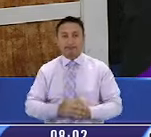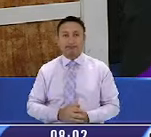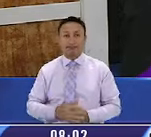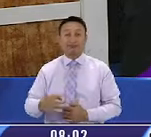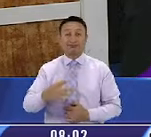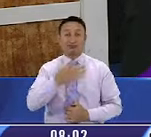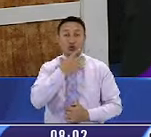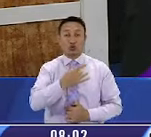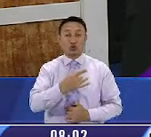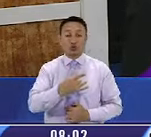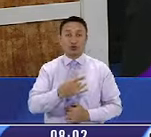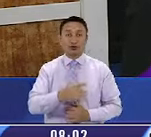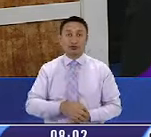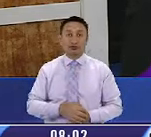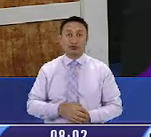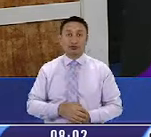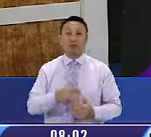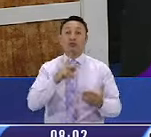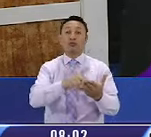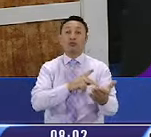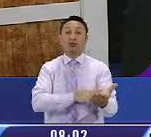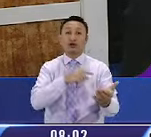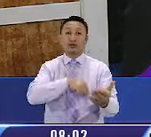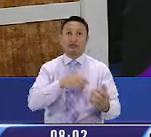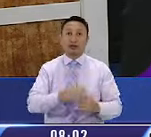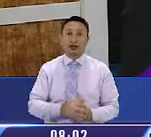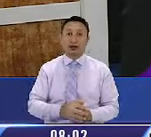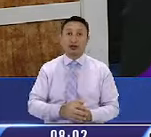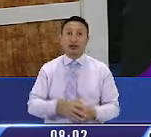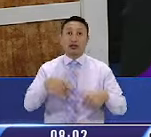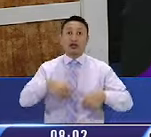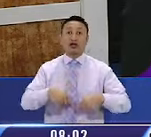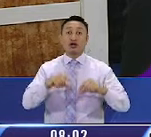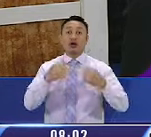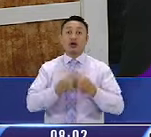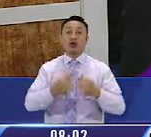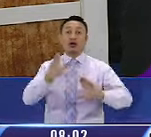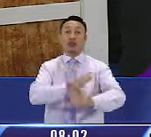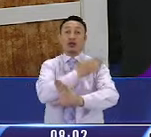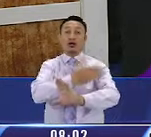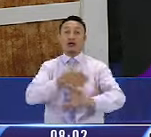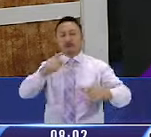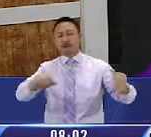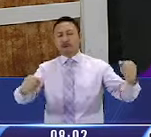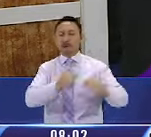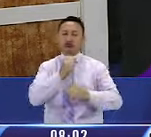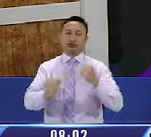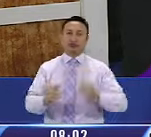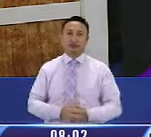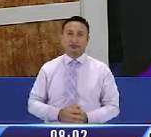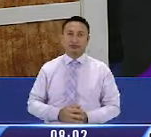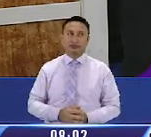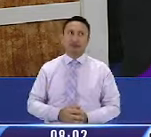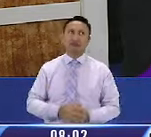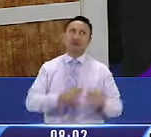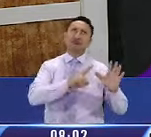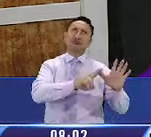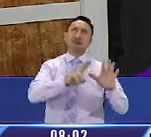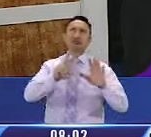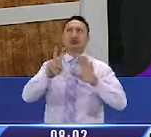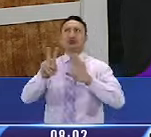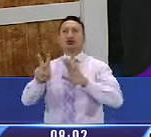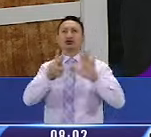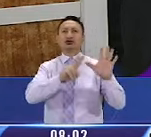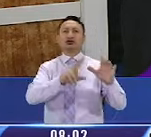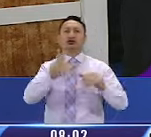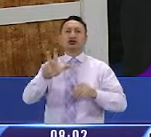hacer programas con las grandes orquestas de la música. Evidentemente Gustavo tenía unos 72, 73 años y vivió